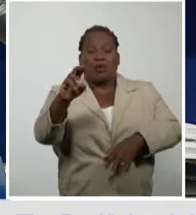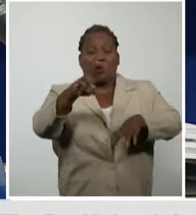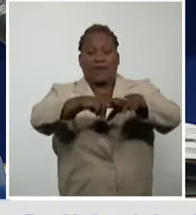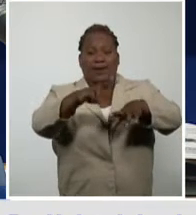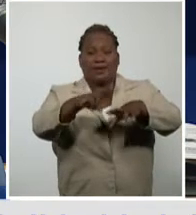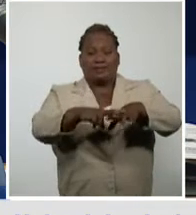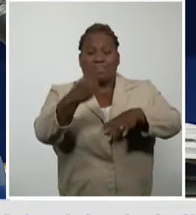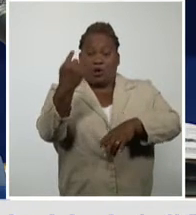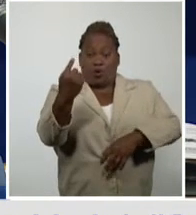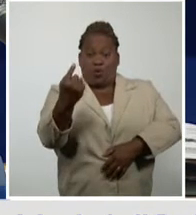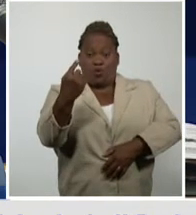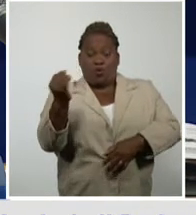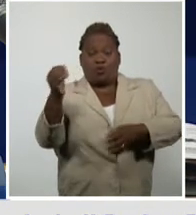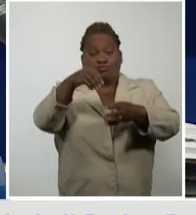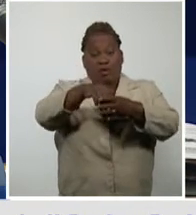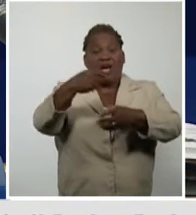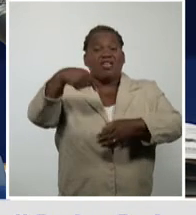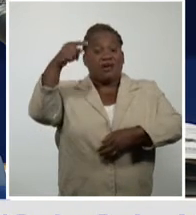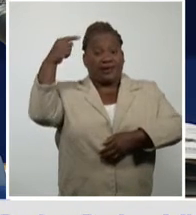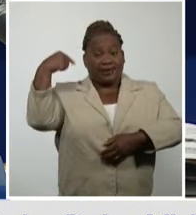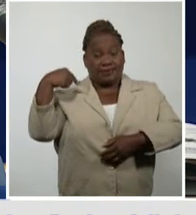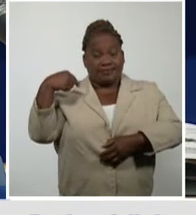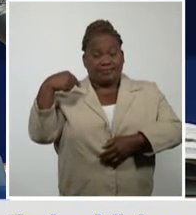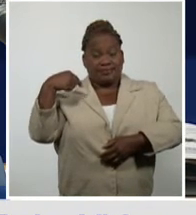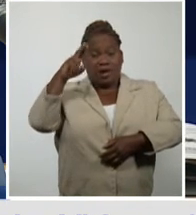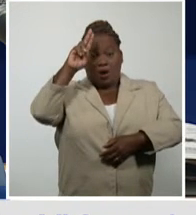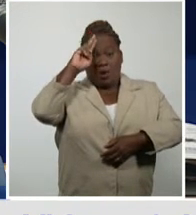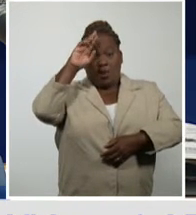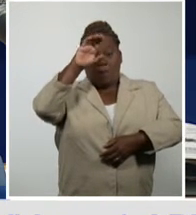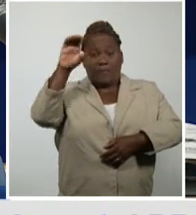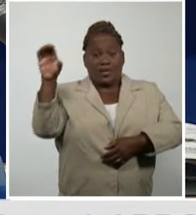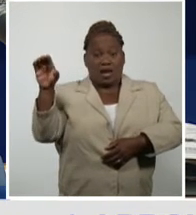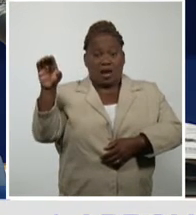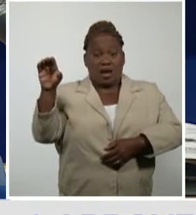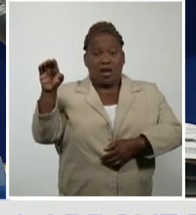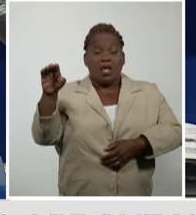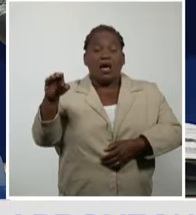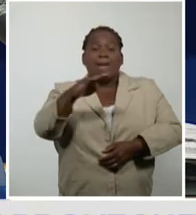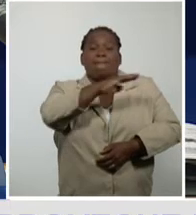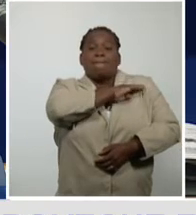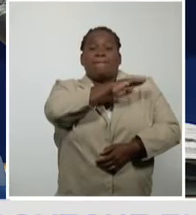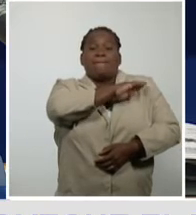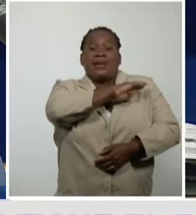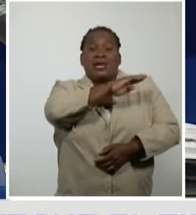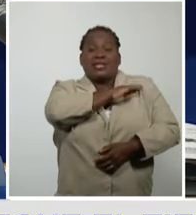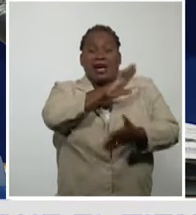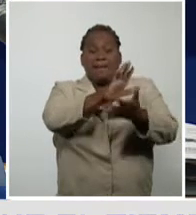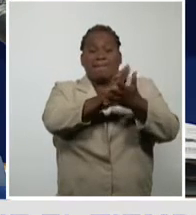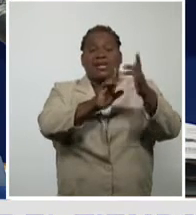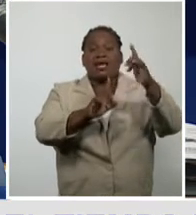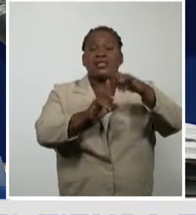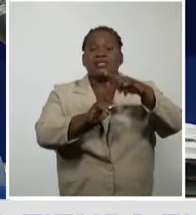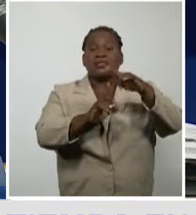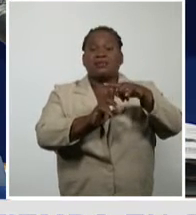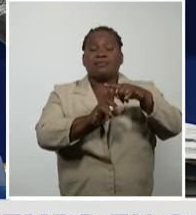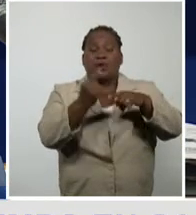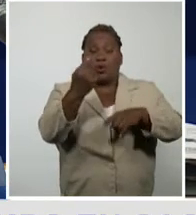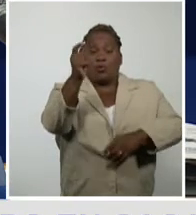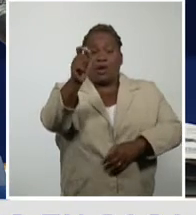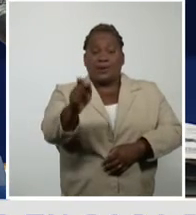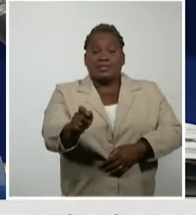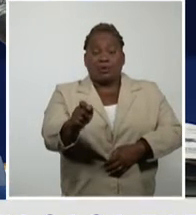paciente que se incorporó ayer, en el Hospital Militar Mario Muñoz Monroy de Matanza, un paciente que también